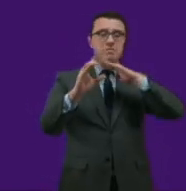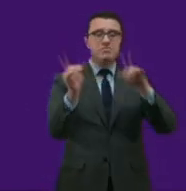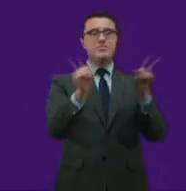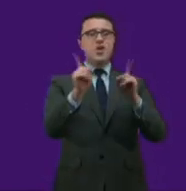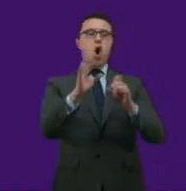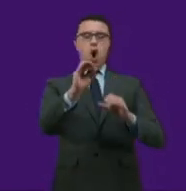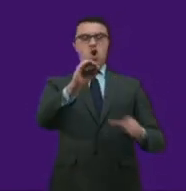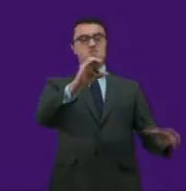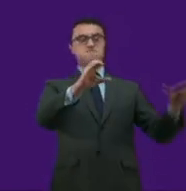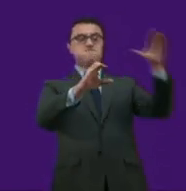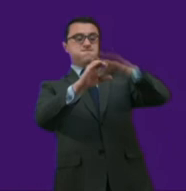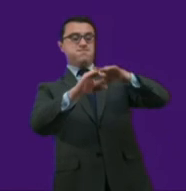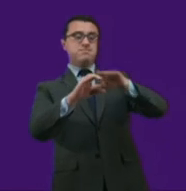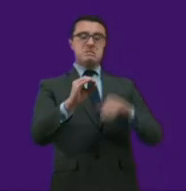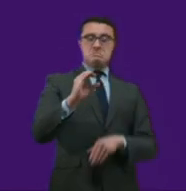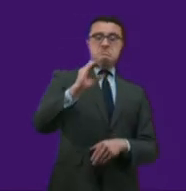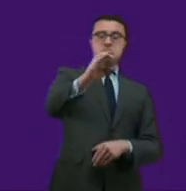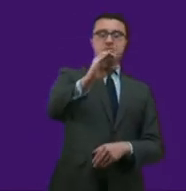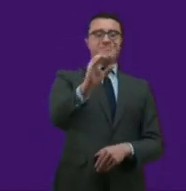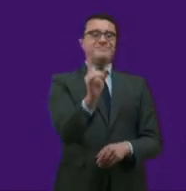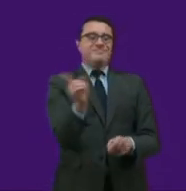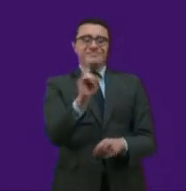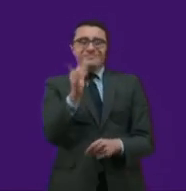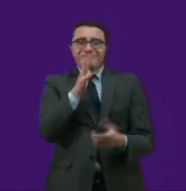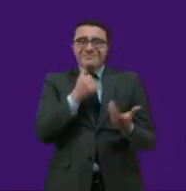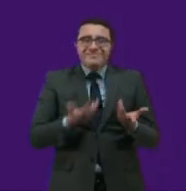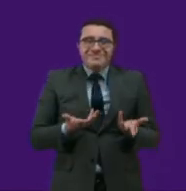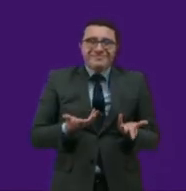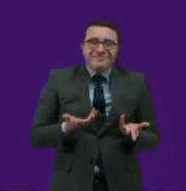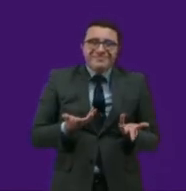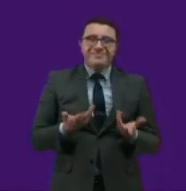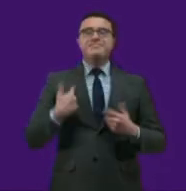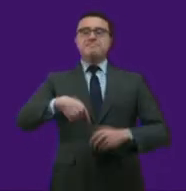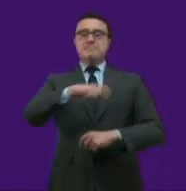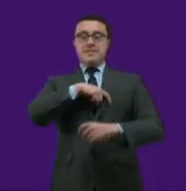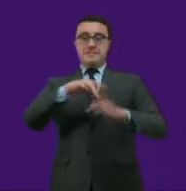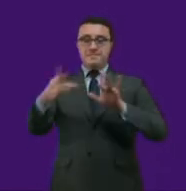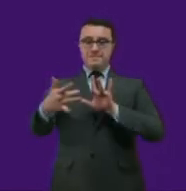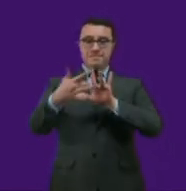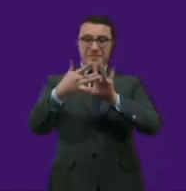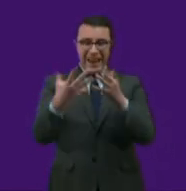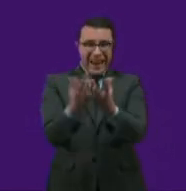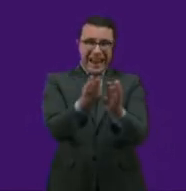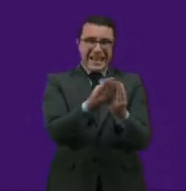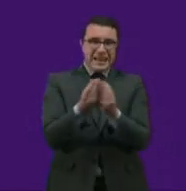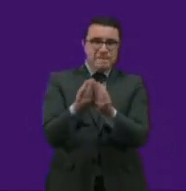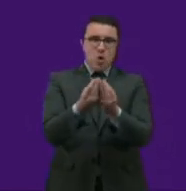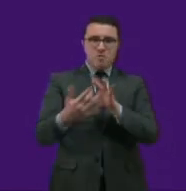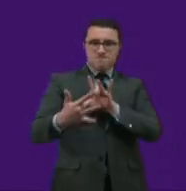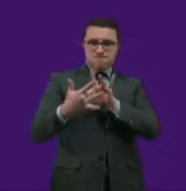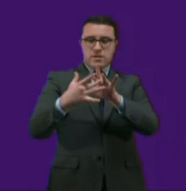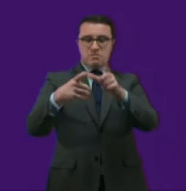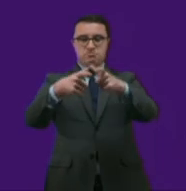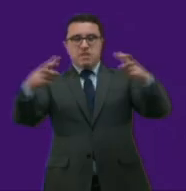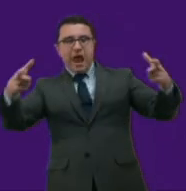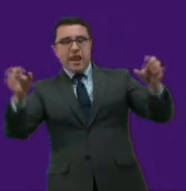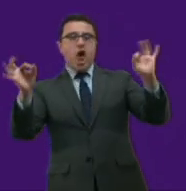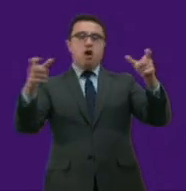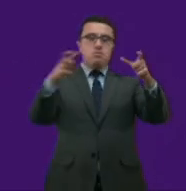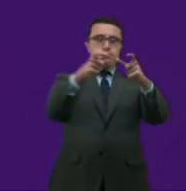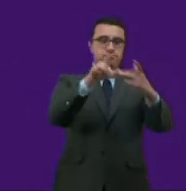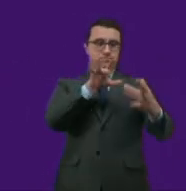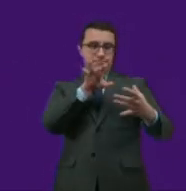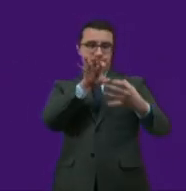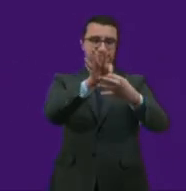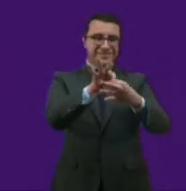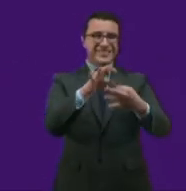comisiones variables que dar. Entonces, esa conexión que uno logra con el equipo, sean poquitos o sean muchas personas, porque